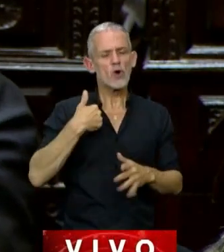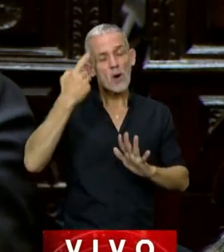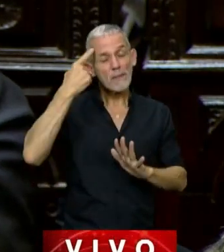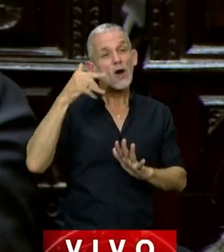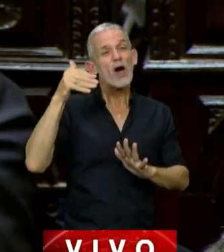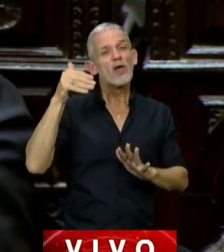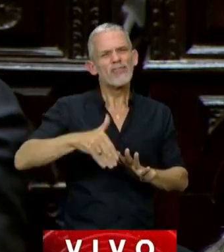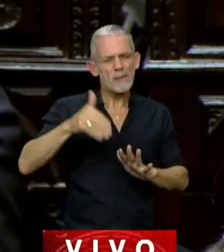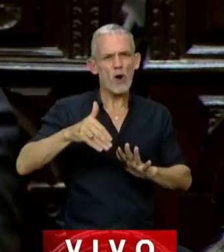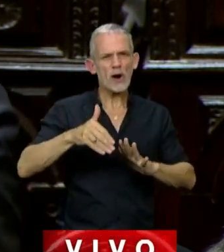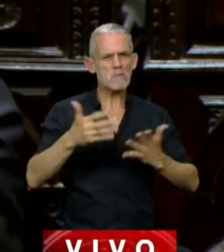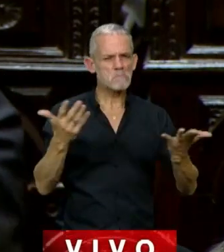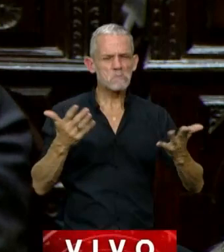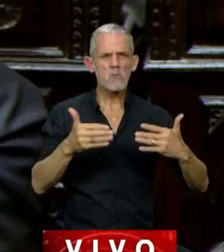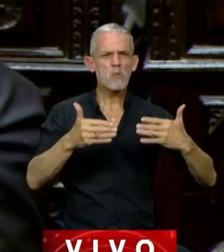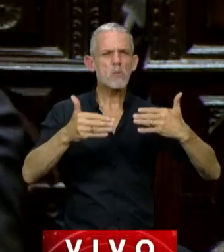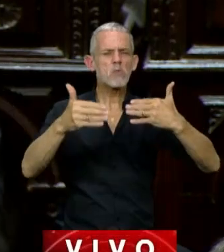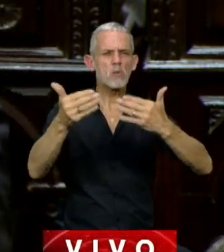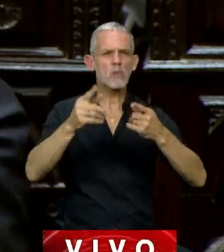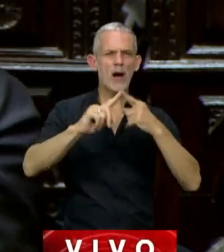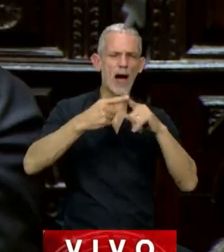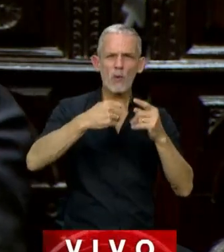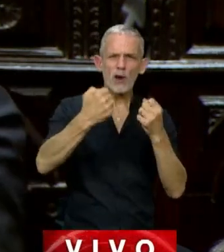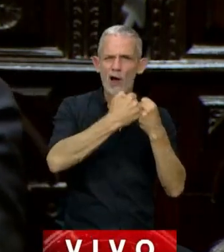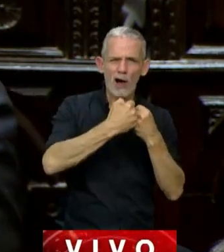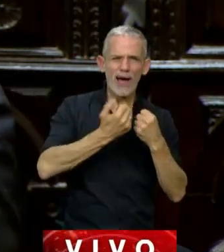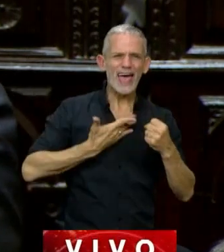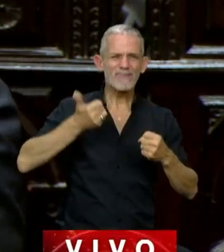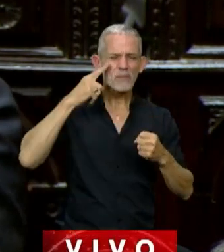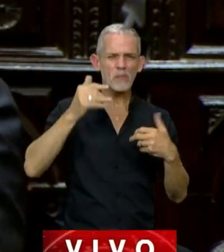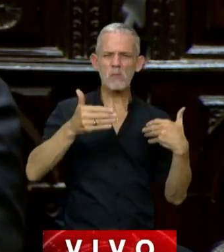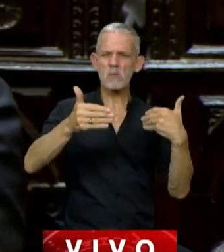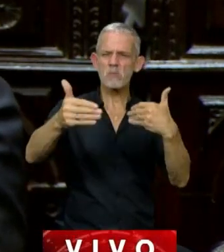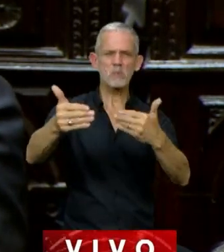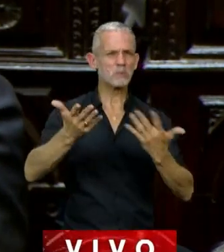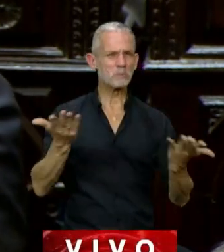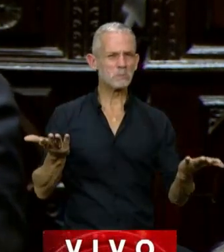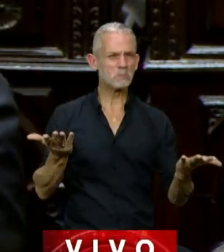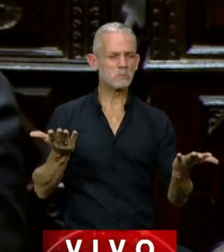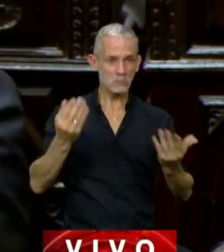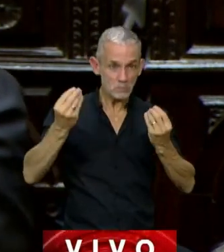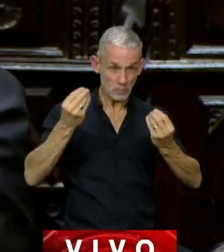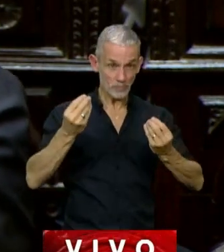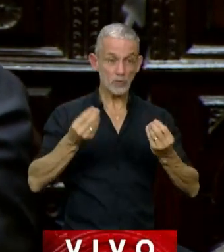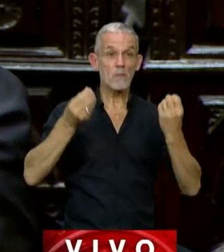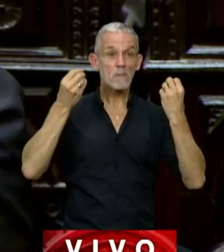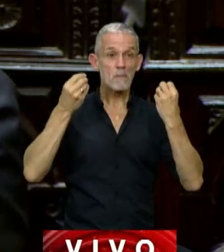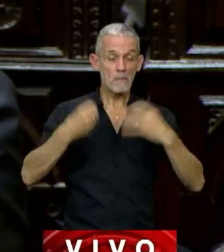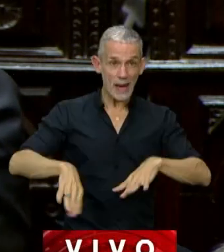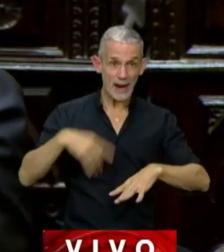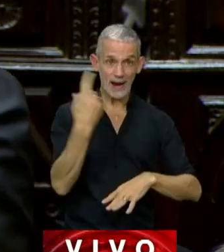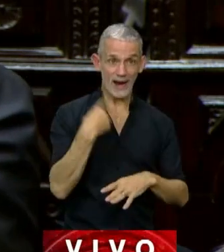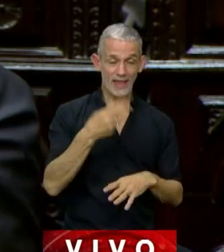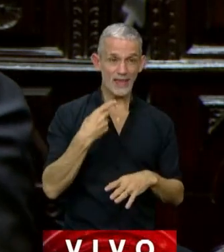demora injustificada en cerrar el acuerdo con el Fondo Monetario Internacional, lo que hizo que